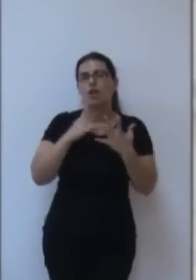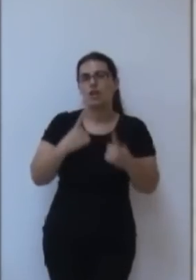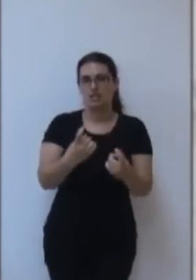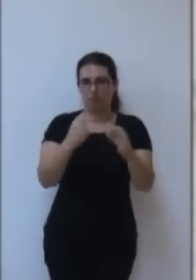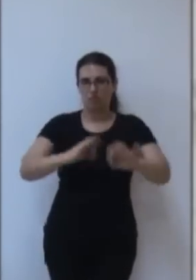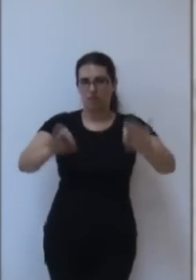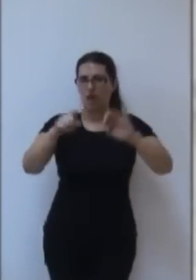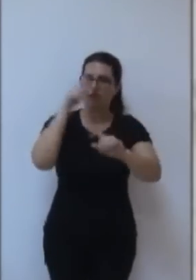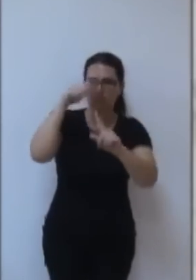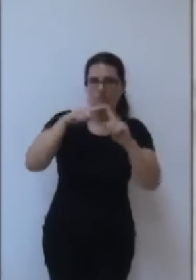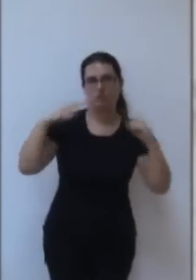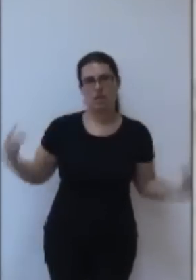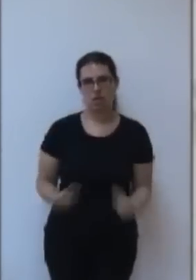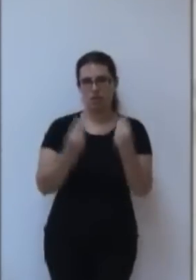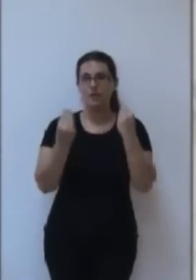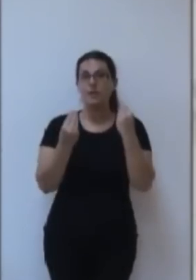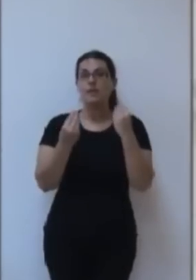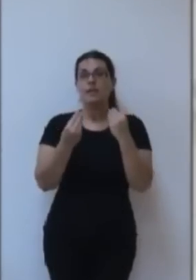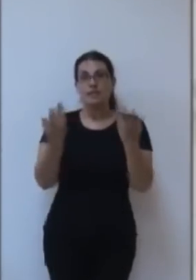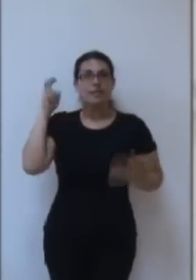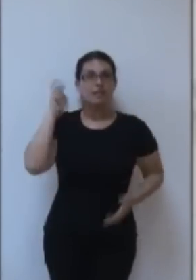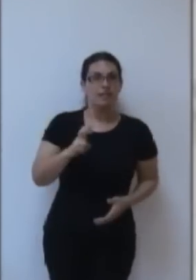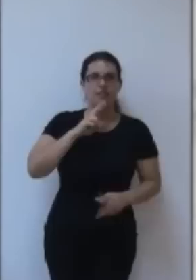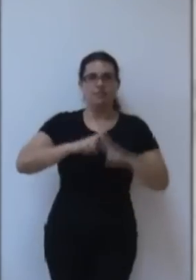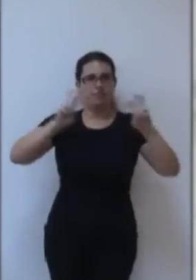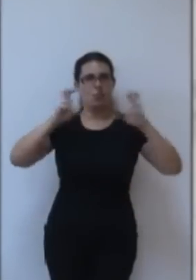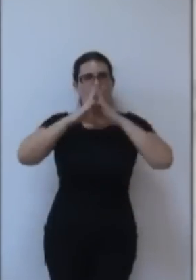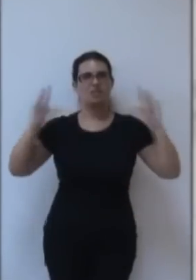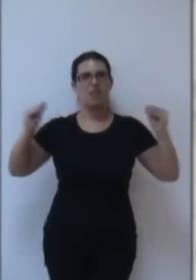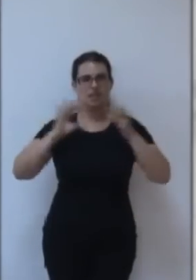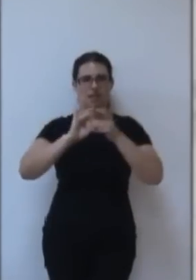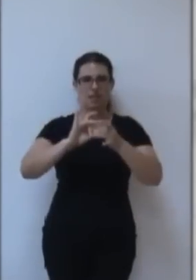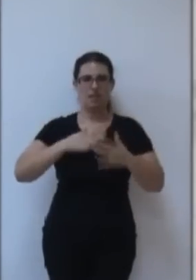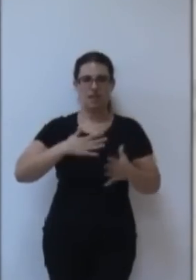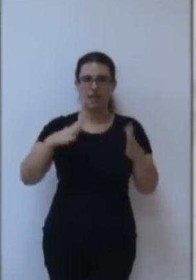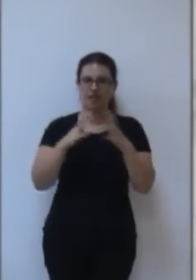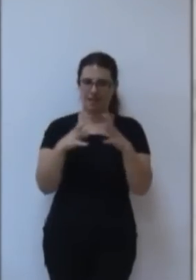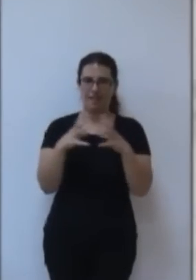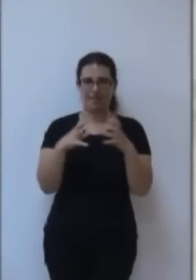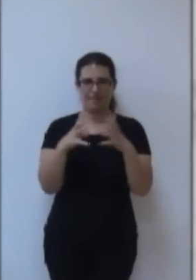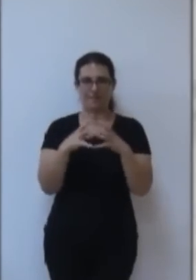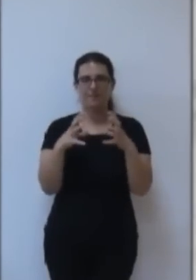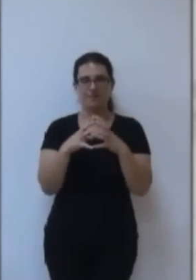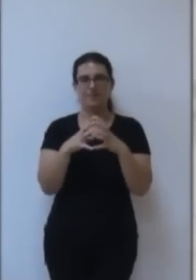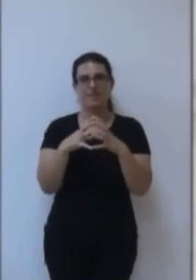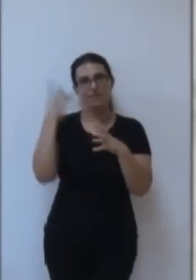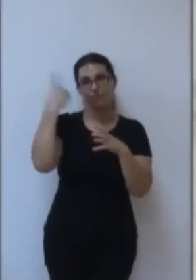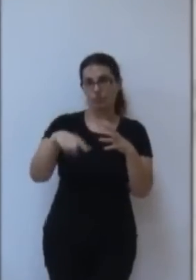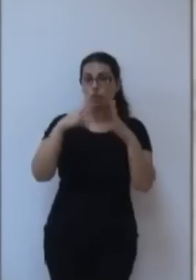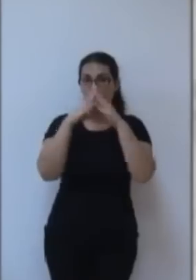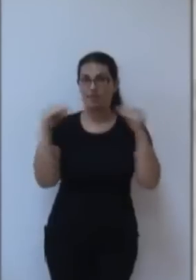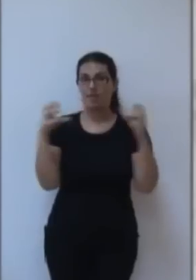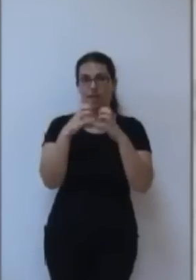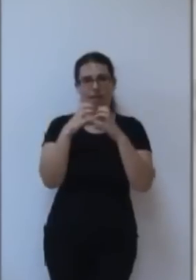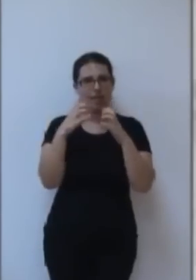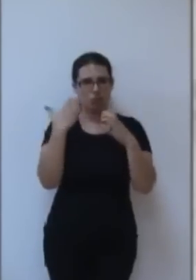especiales, y viene pues en nombre de la Universidad de Granada, que como sabemos es una de las que están punteras en